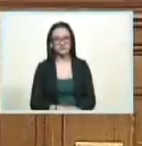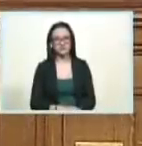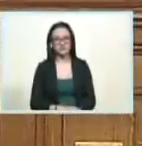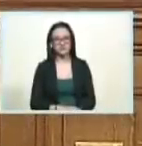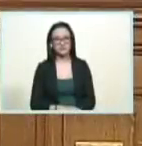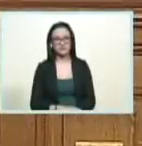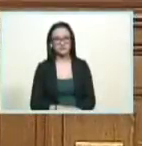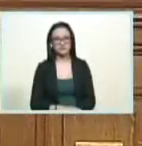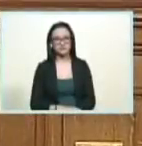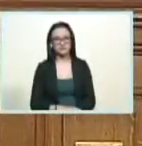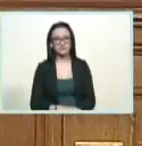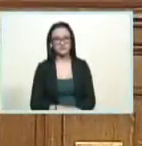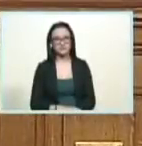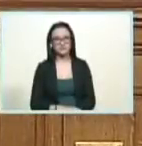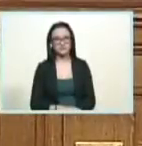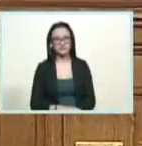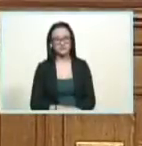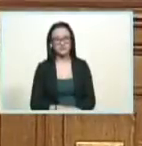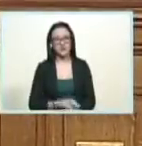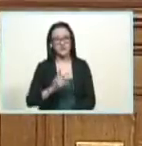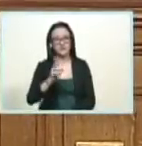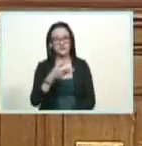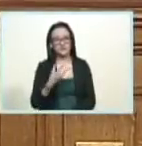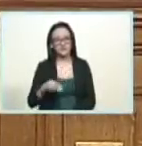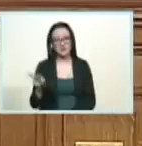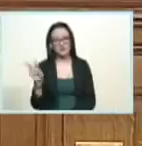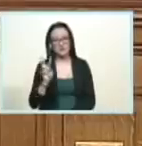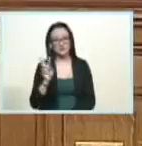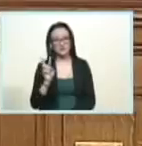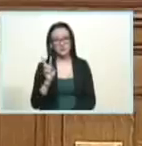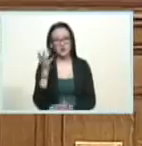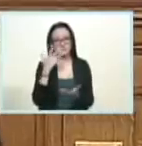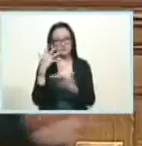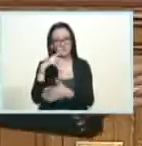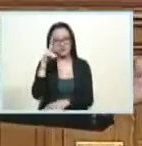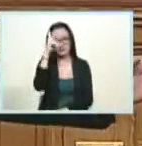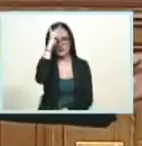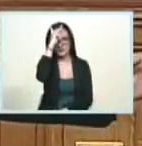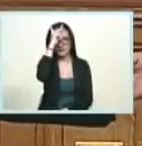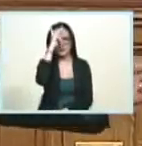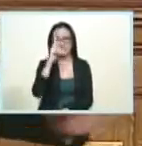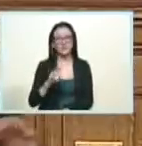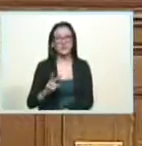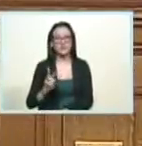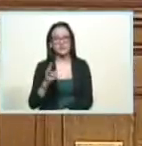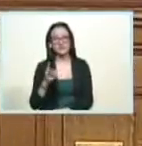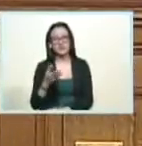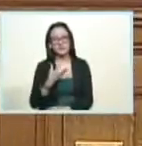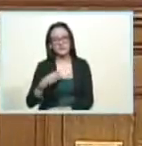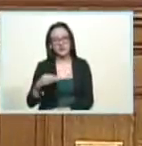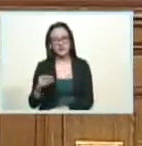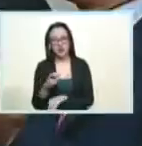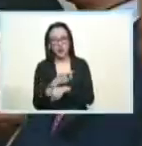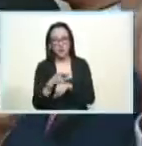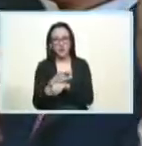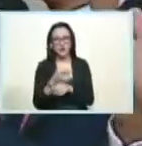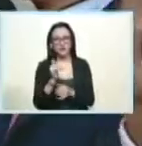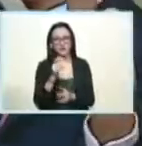Compañero Tarek El Aissami, vicepresidente ejecutivo, vicepresidentes de gobierno